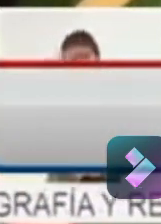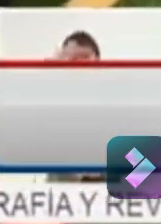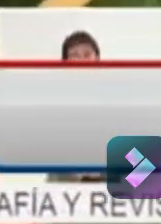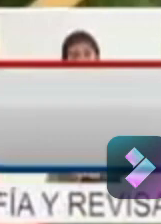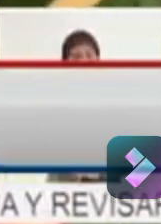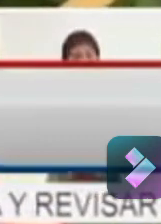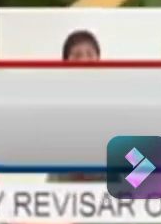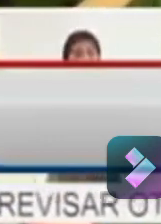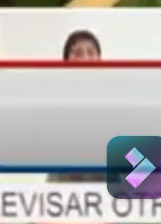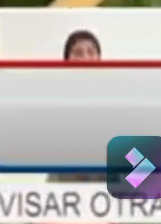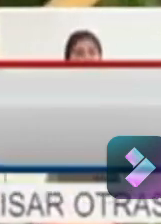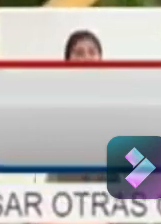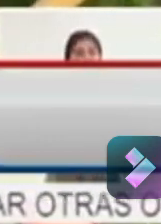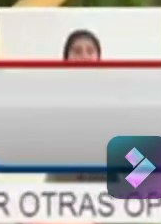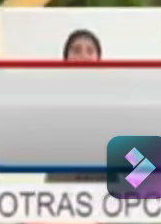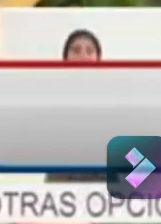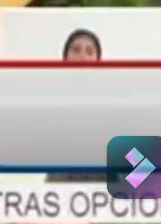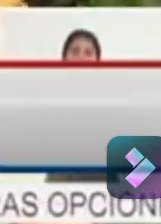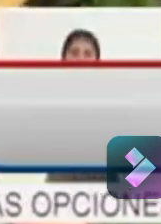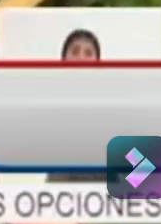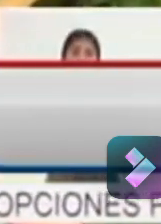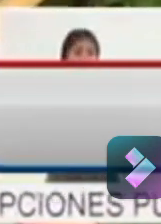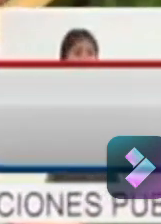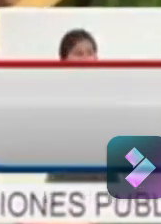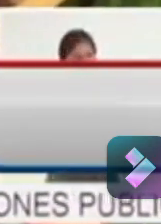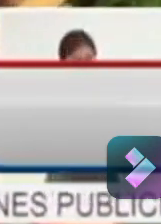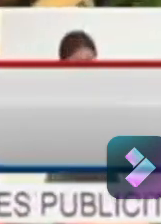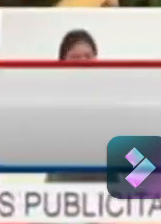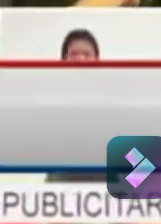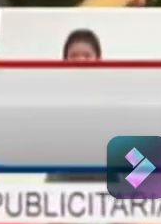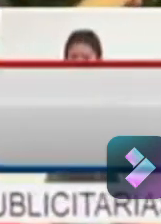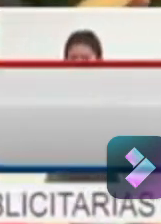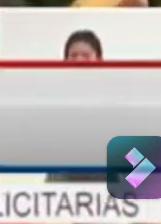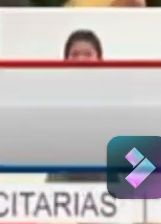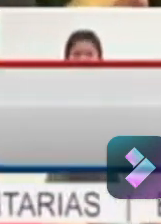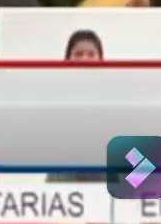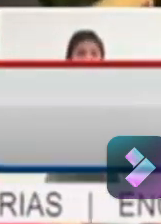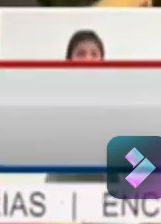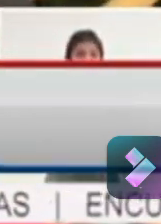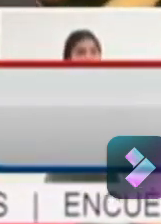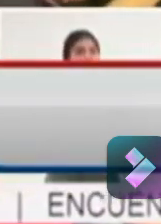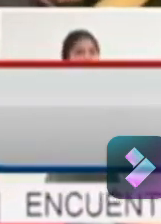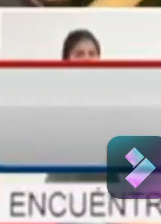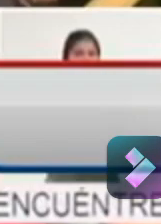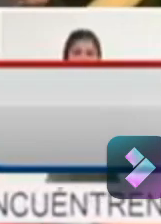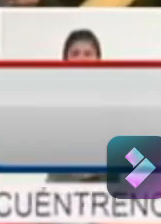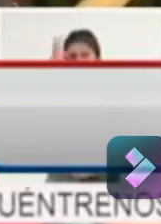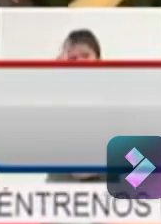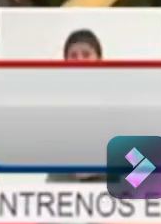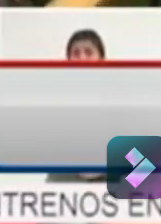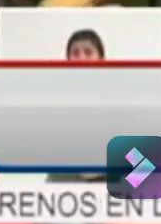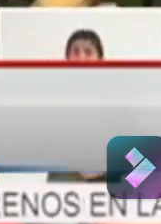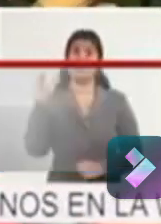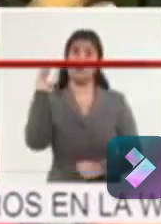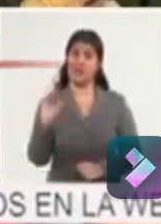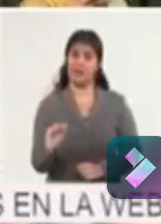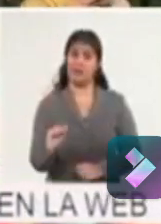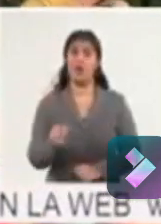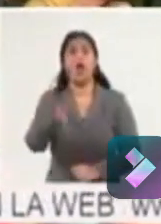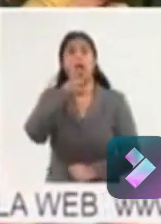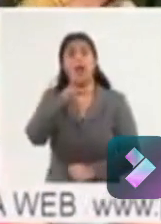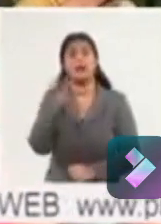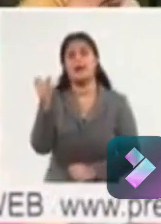muy solidario. Siempre ha tenido unas relaciones muy fuertes con México y nosotros venimos a apoyar esas relaciones que